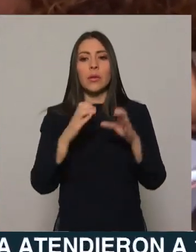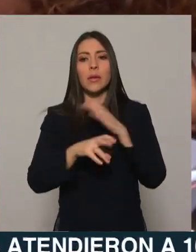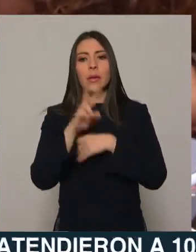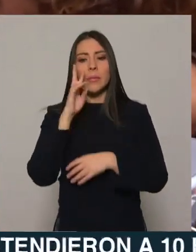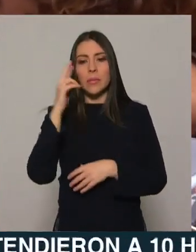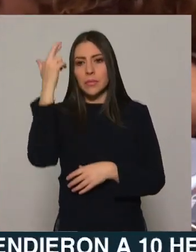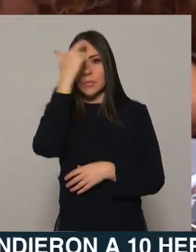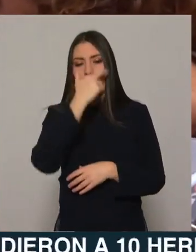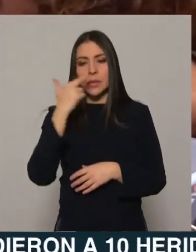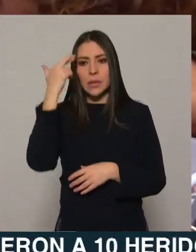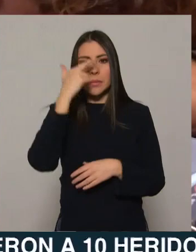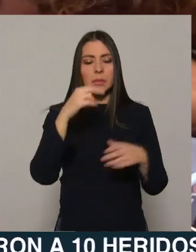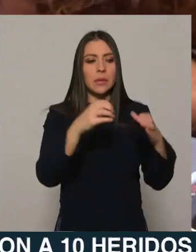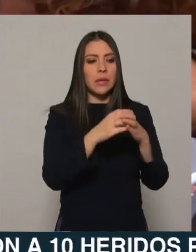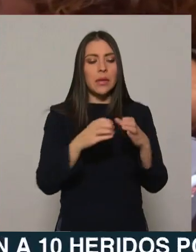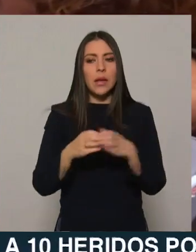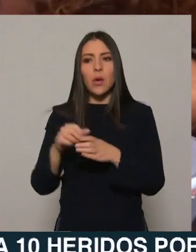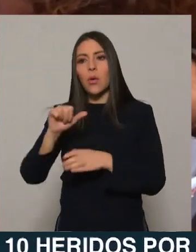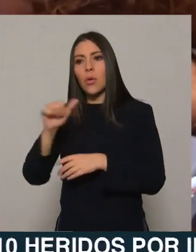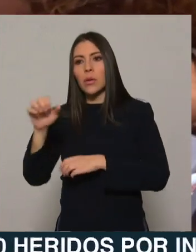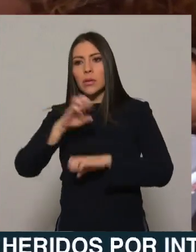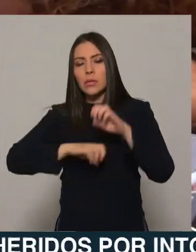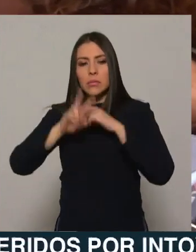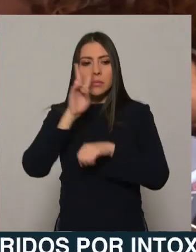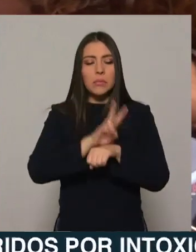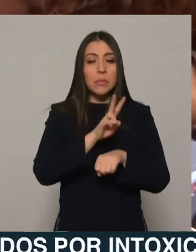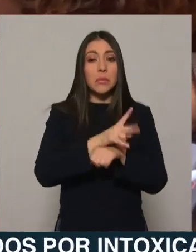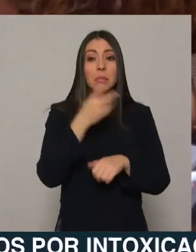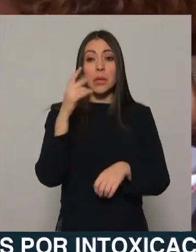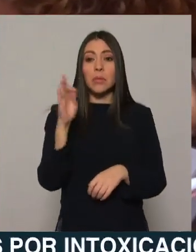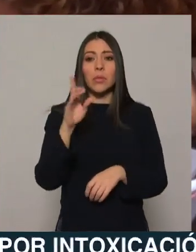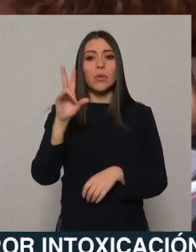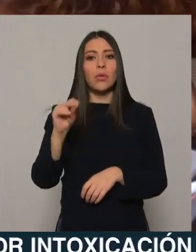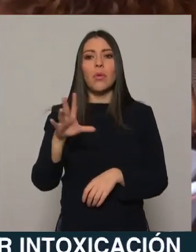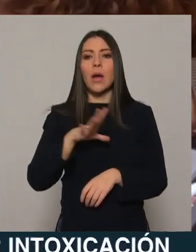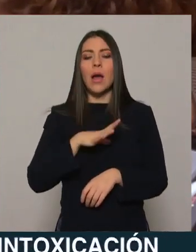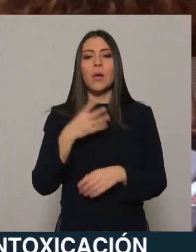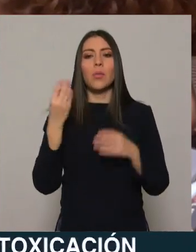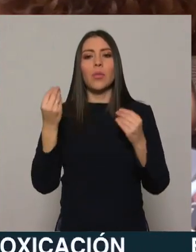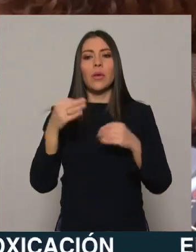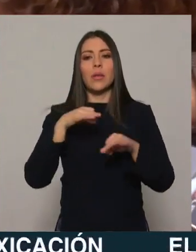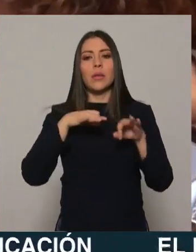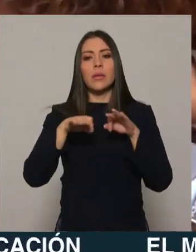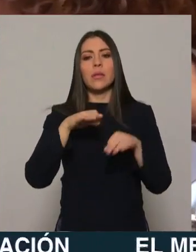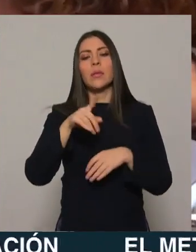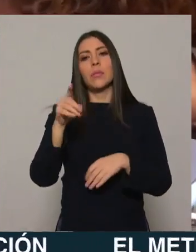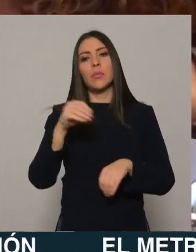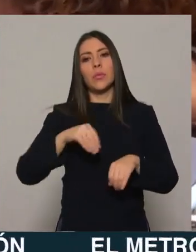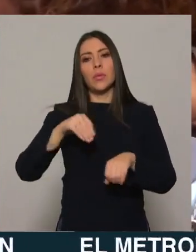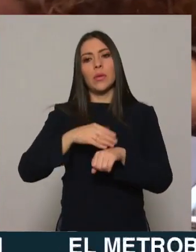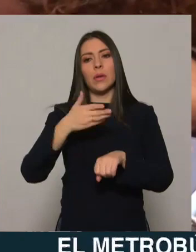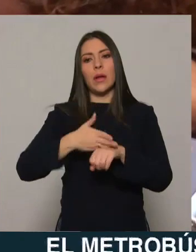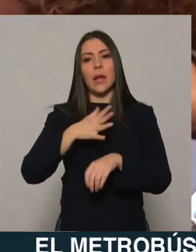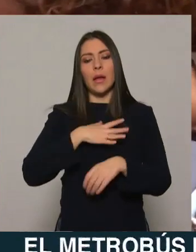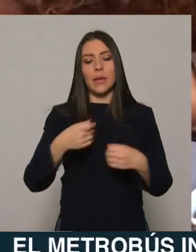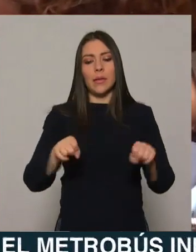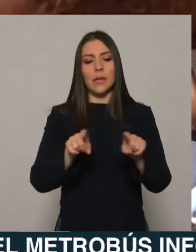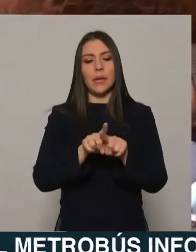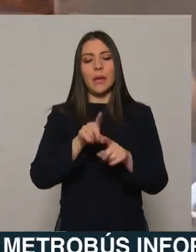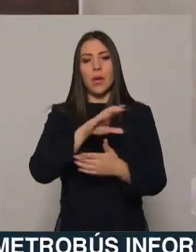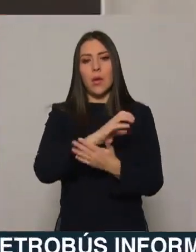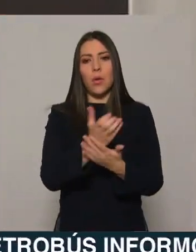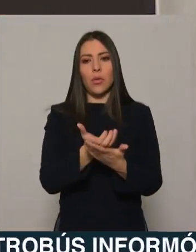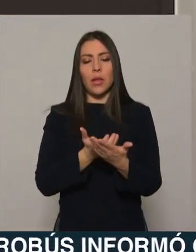eso con las supervisoras, pero si se encuentra que en efecto fue porque no tuvieron suficientes trabajadores, pues vienen las sanciones que están establecidas en los